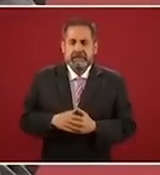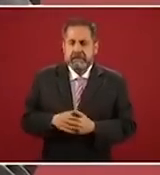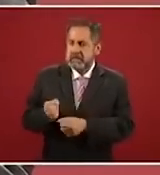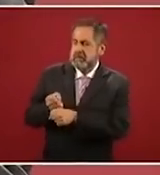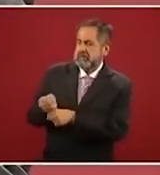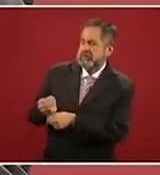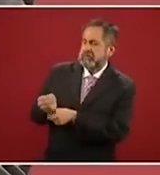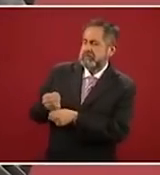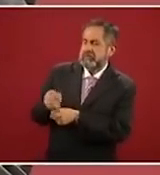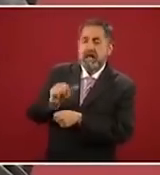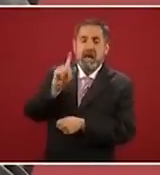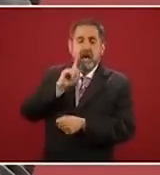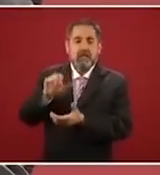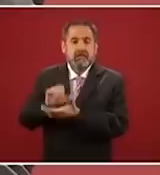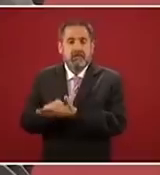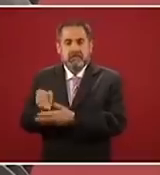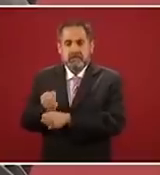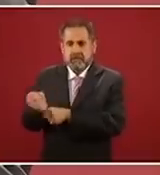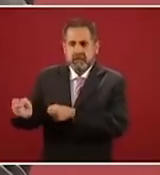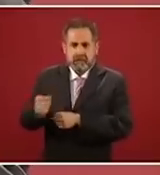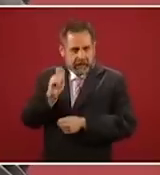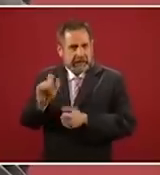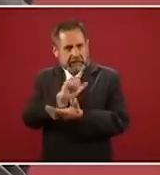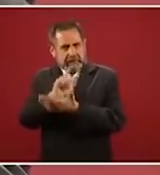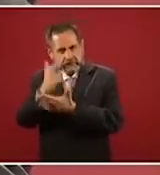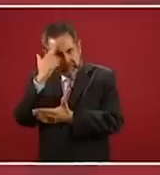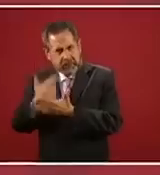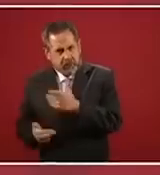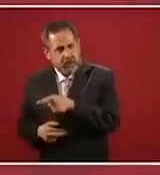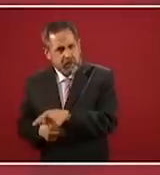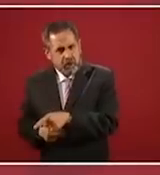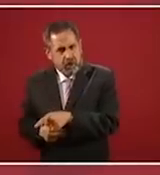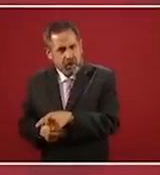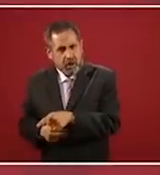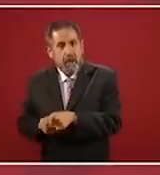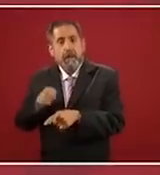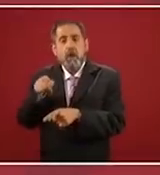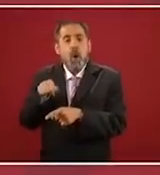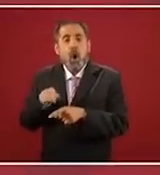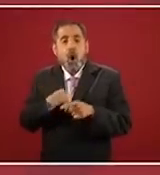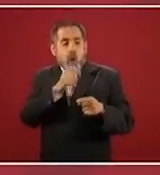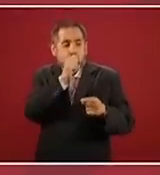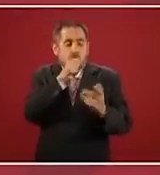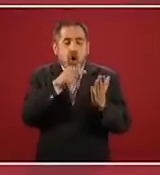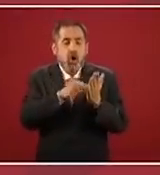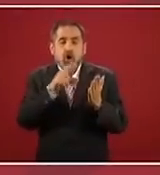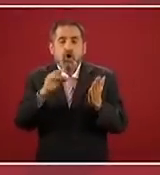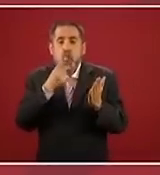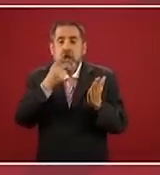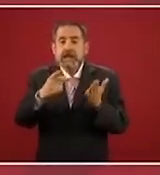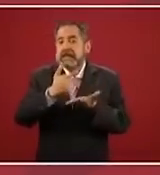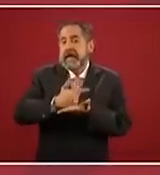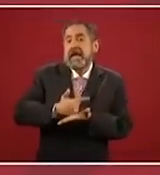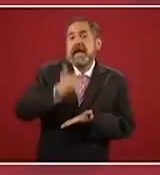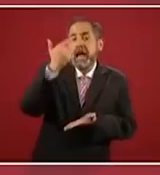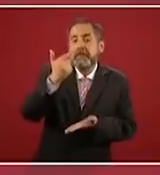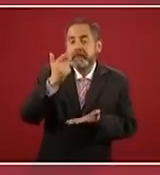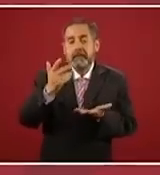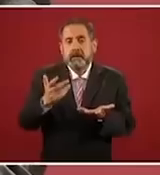maltrata a su esposa y es un delito, pero como no está considerado delito